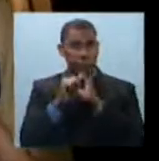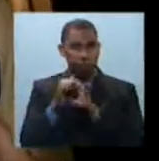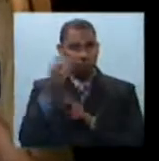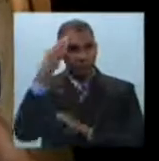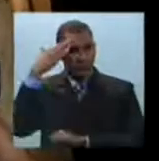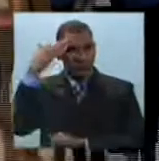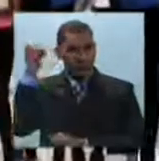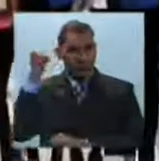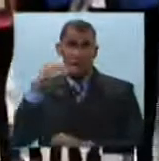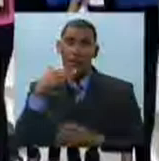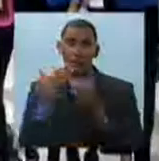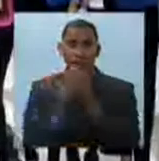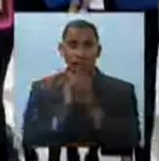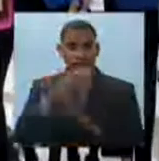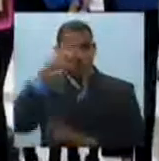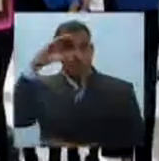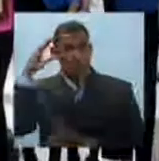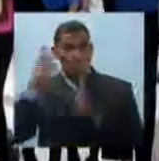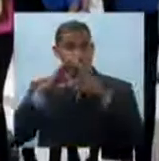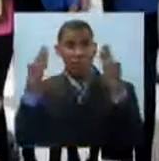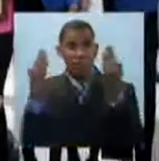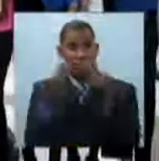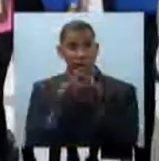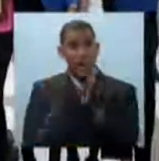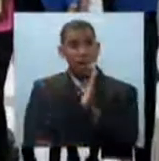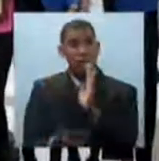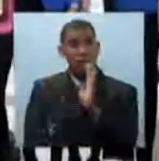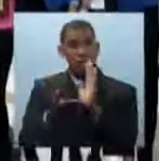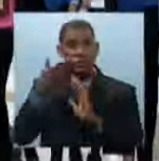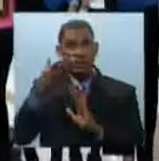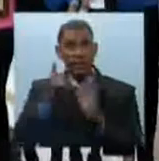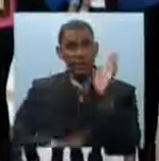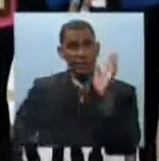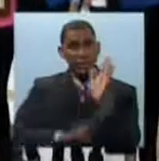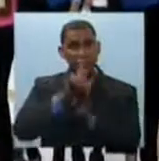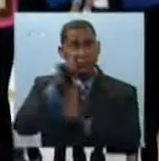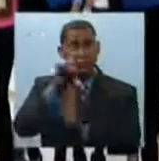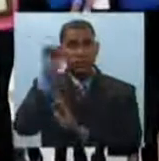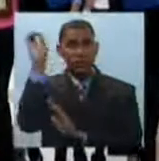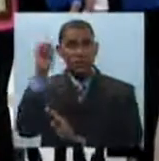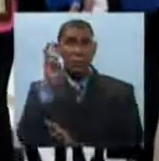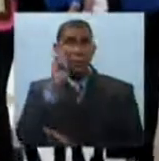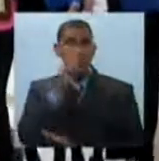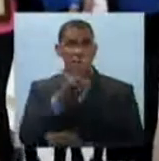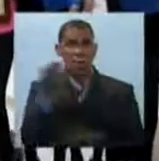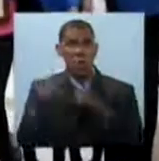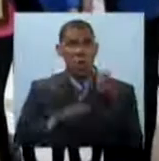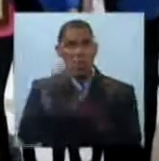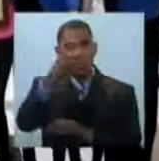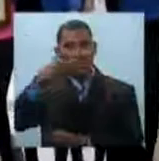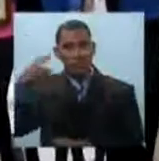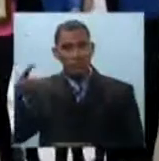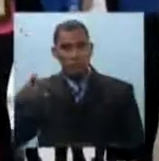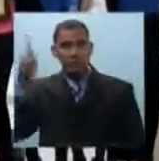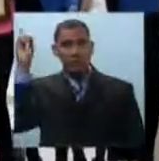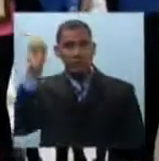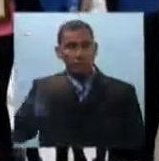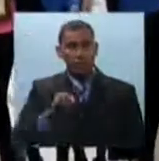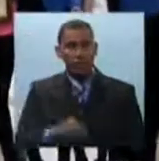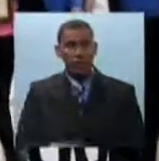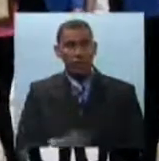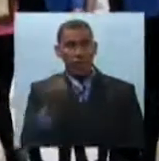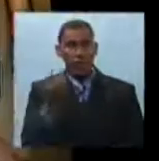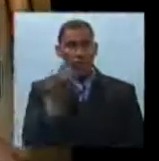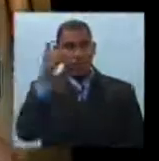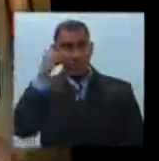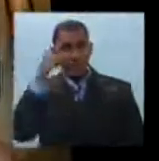ello. Creo que mi familia fueron fundamental para el desarrollo como ser humano, sobre todo, y bueno, es un día muy